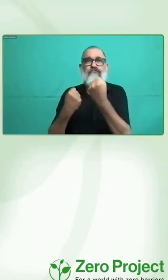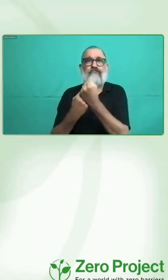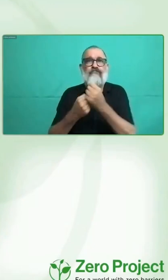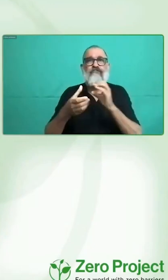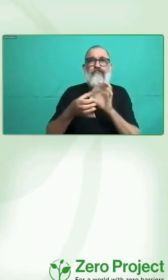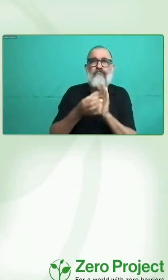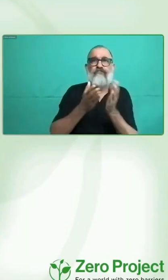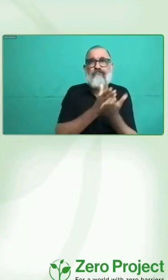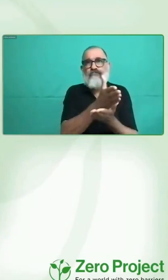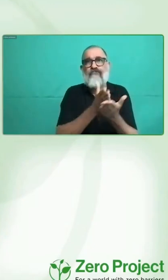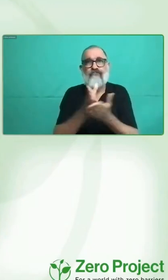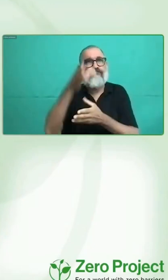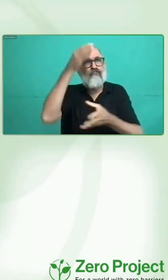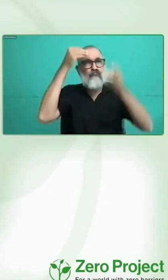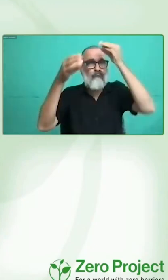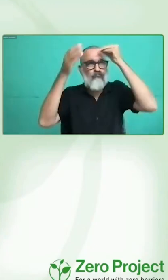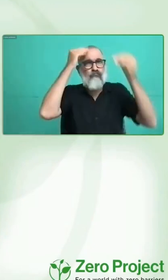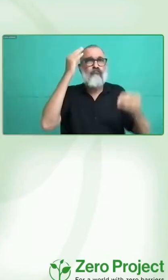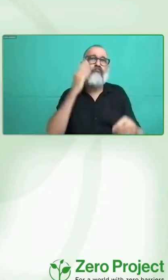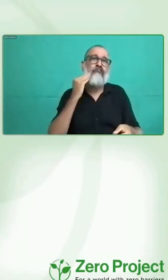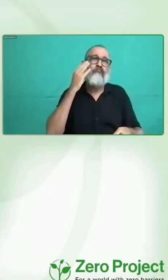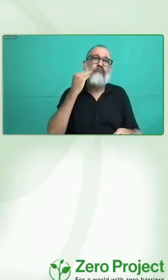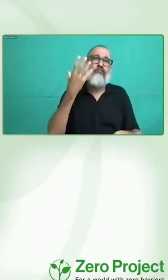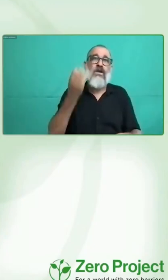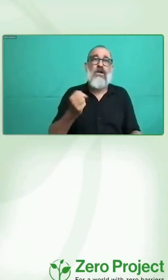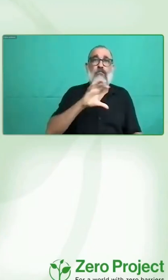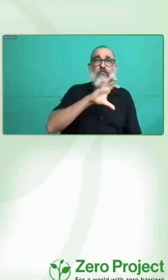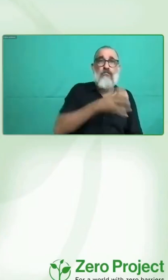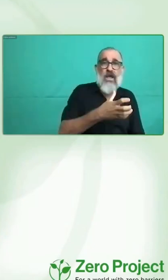Sense Internacional Perú. Muchas gracias.